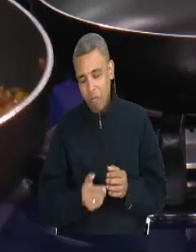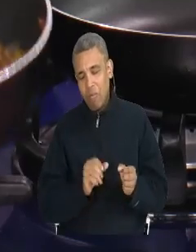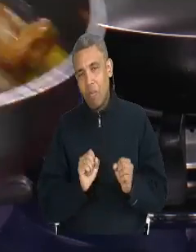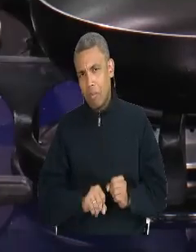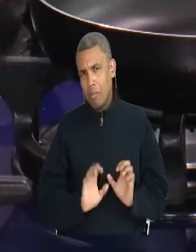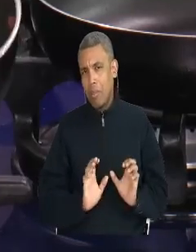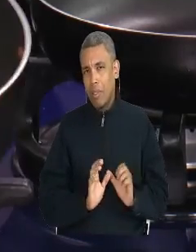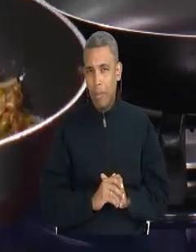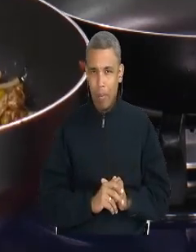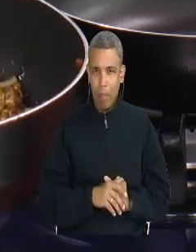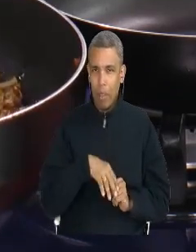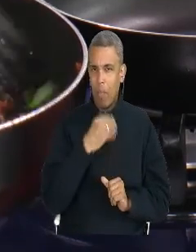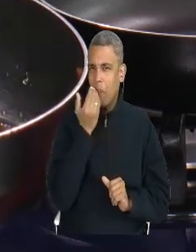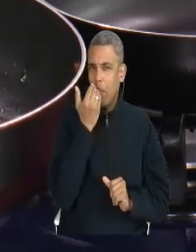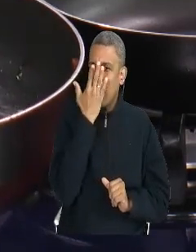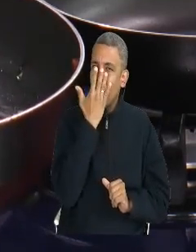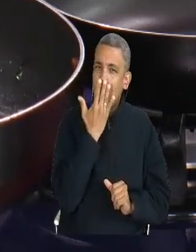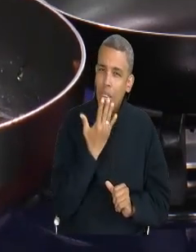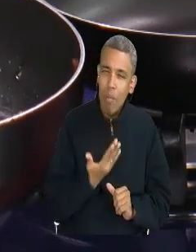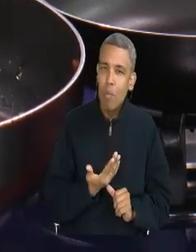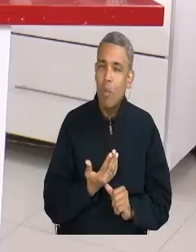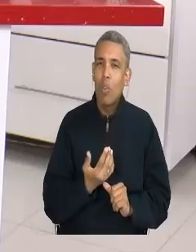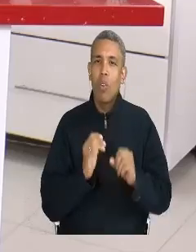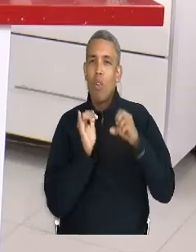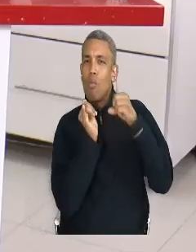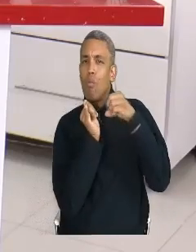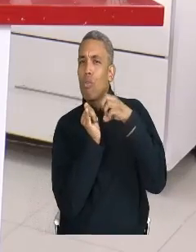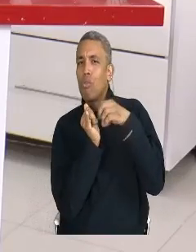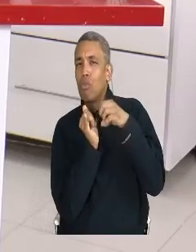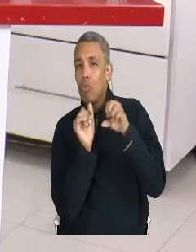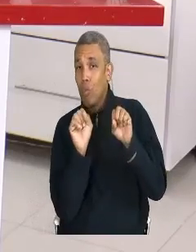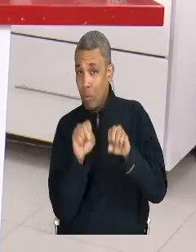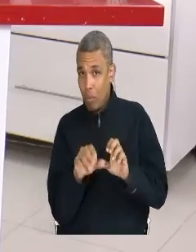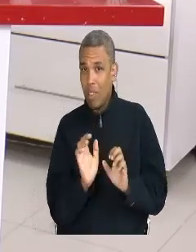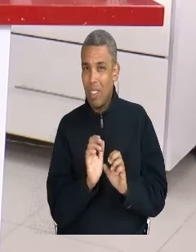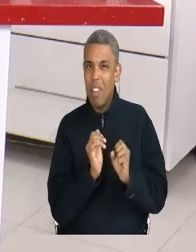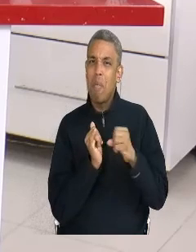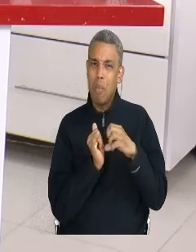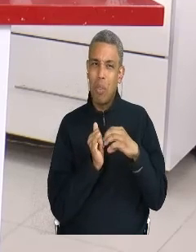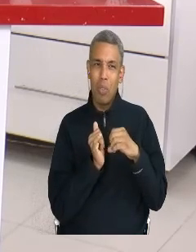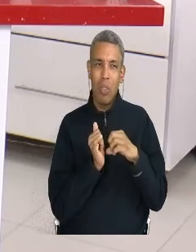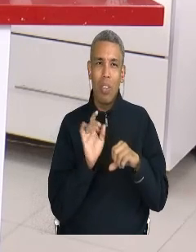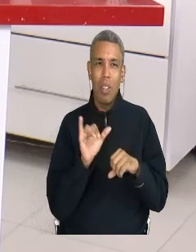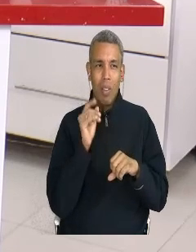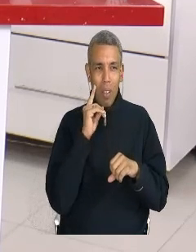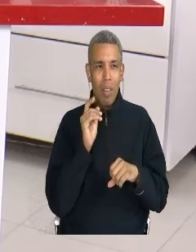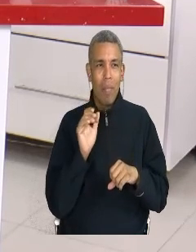ubiquen por nuestras páginas, por YouTube, por la página de enlace.